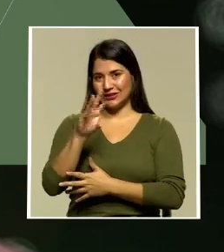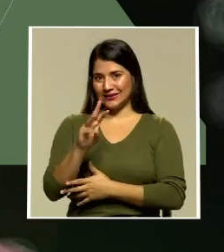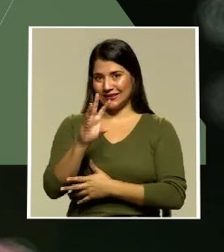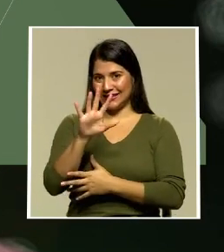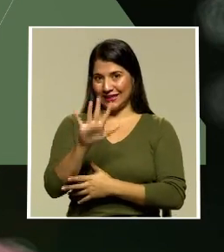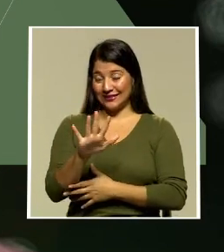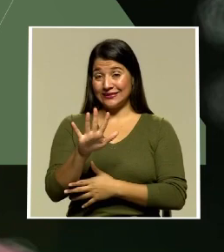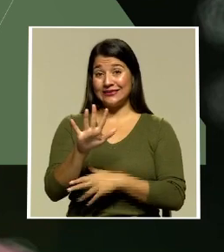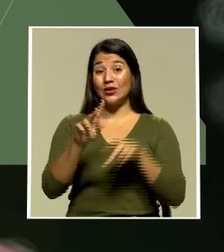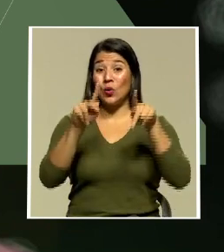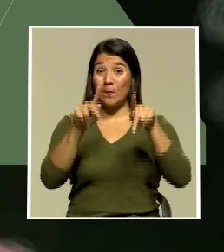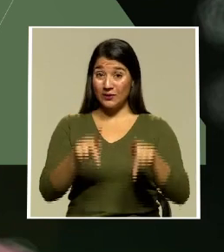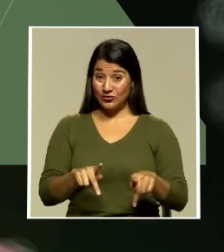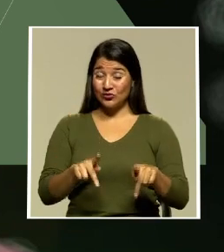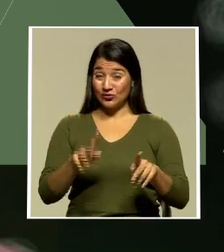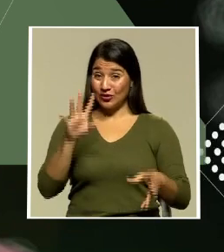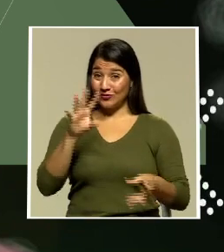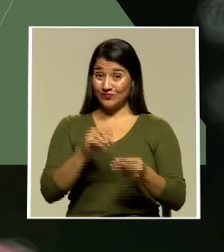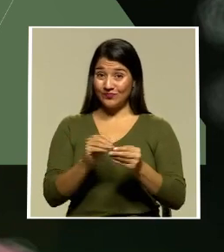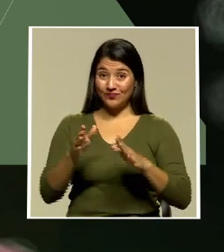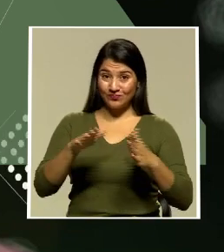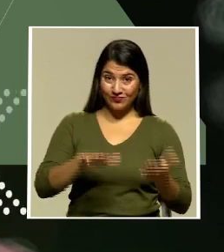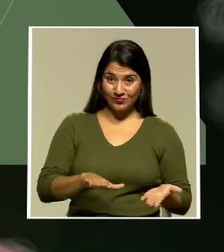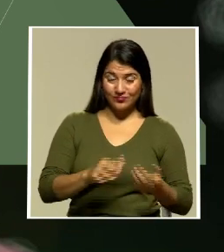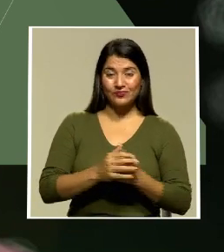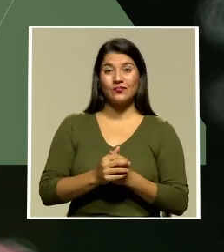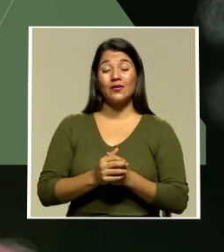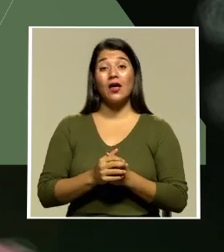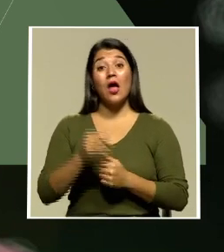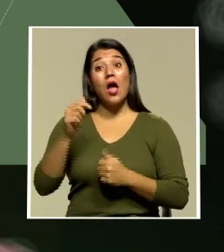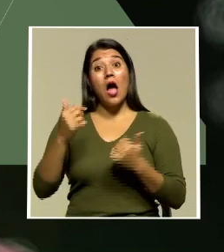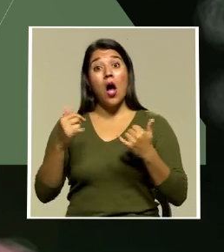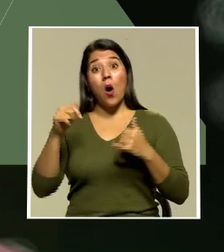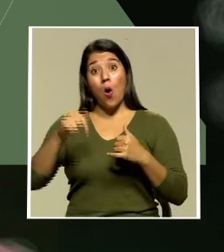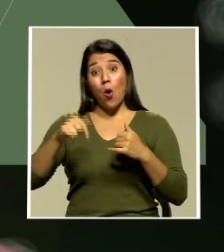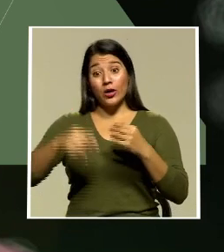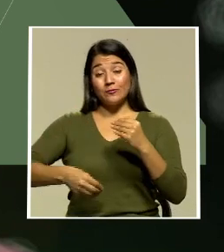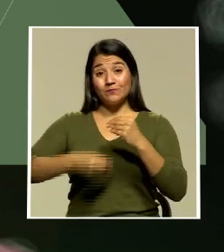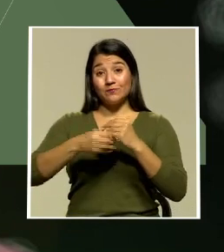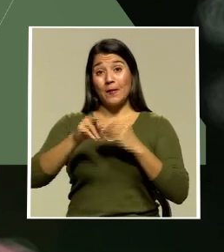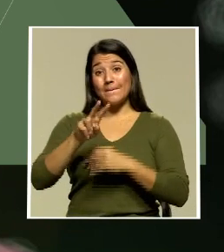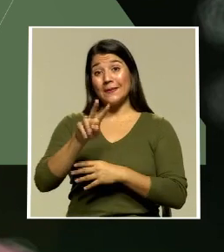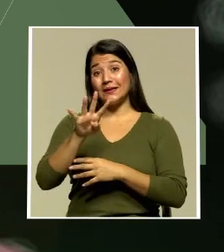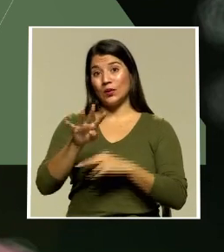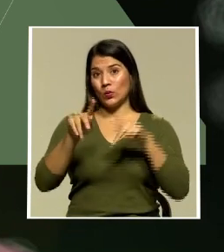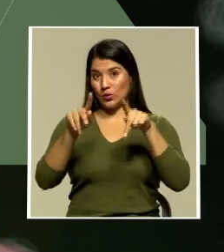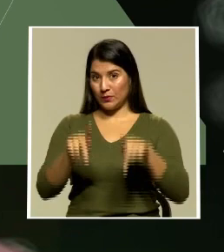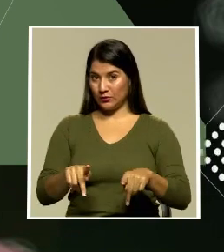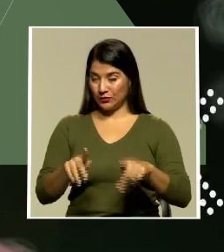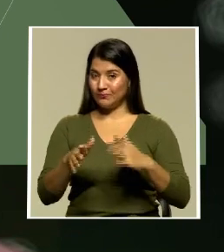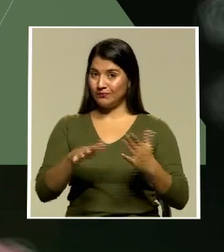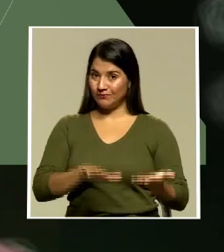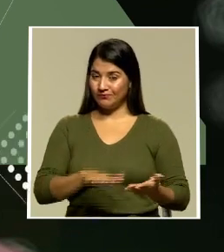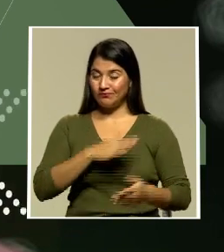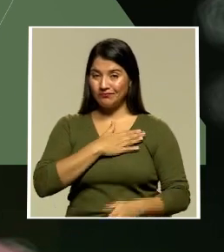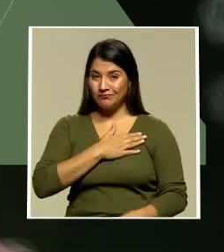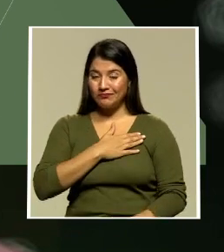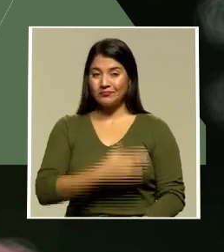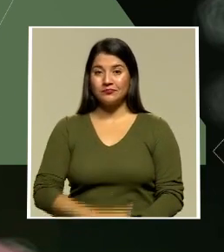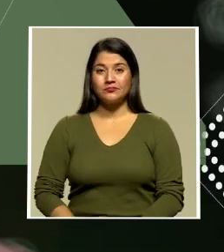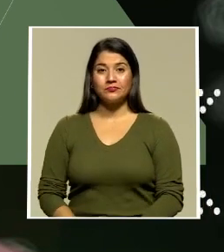3.365 total de fallecidos, 24 personas en las últimas 24 horas.